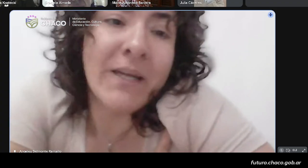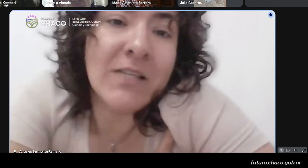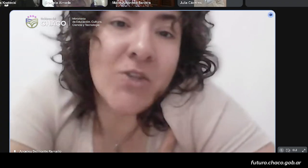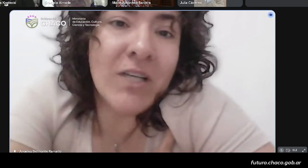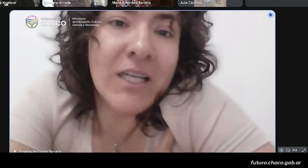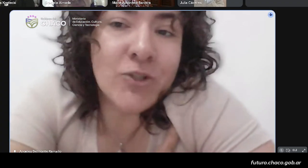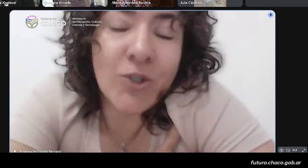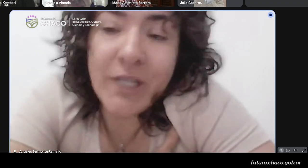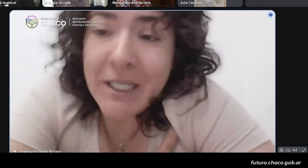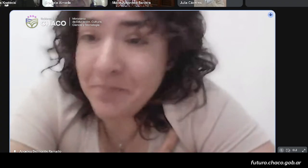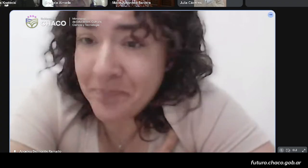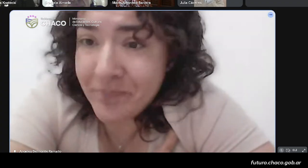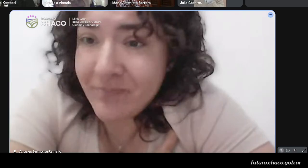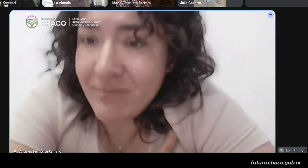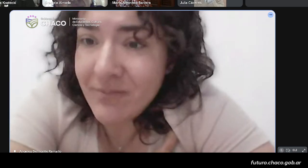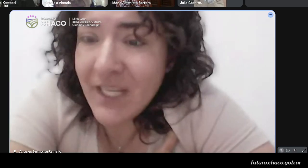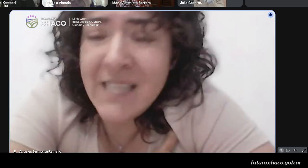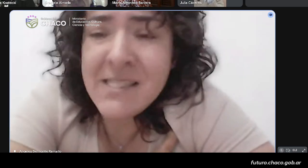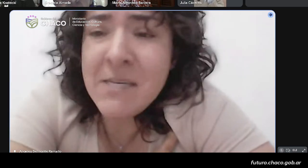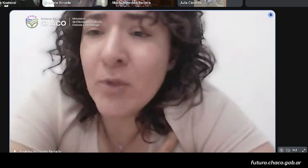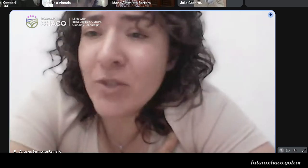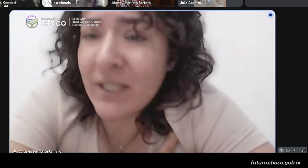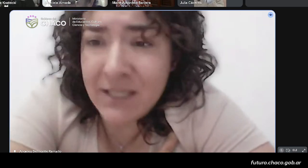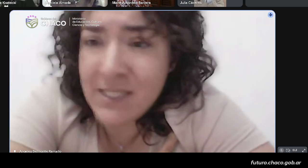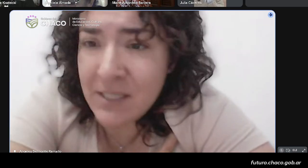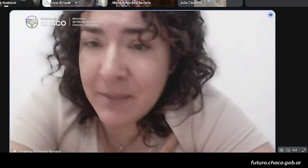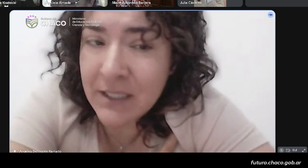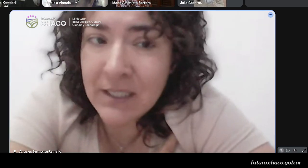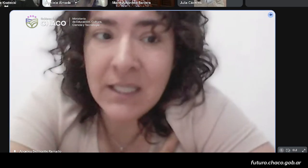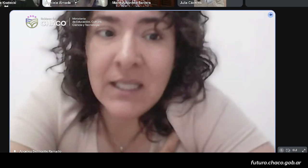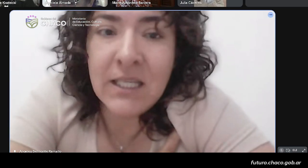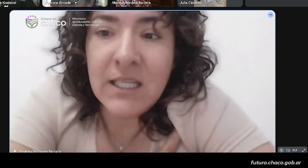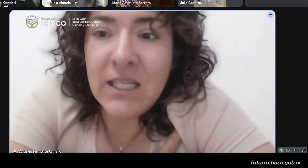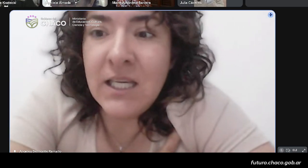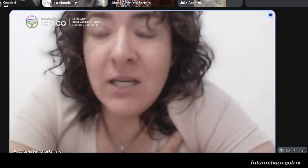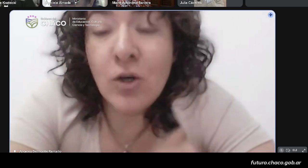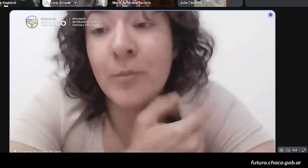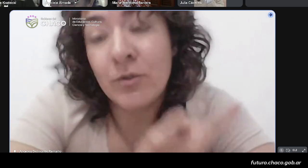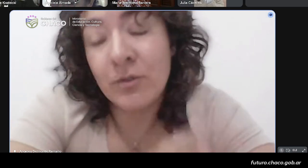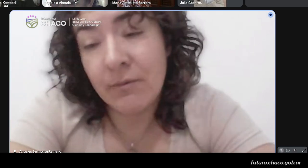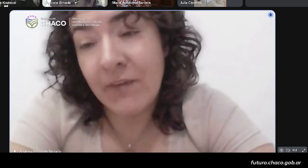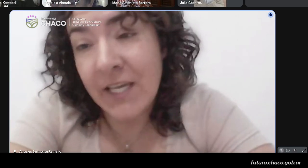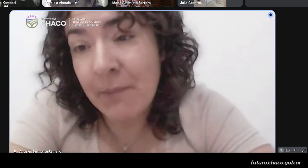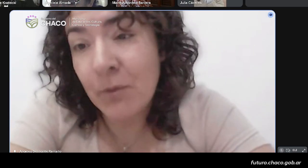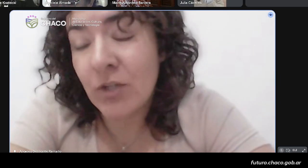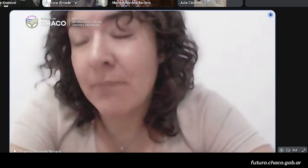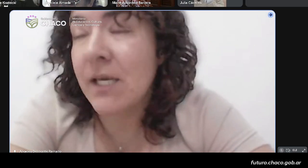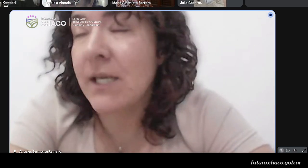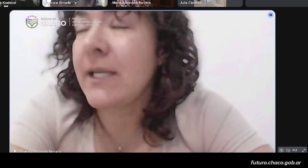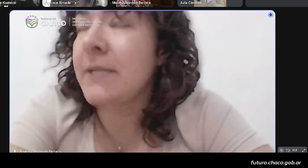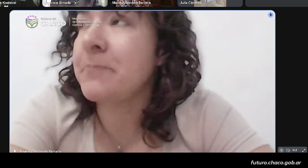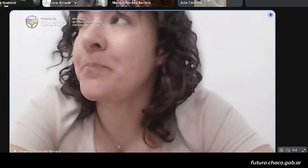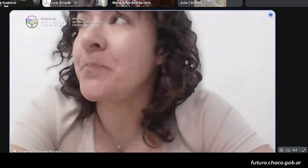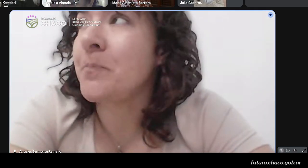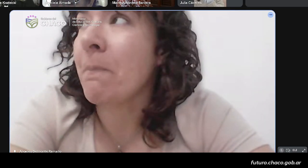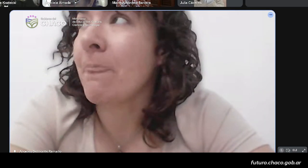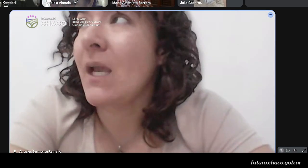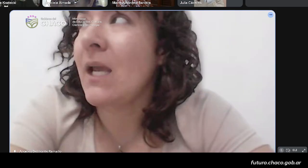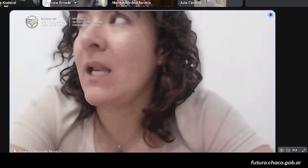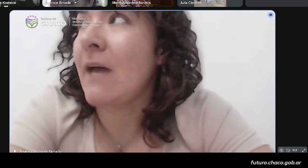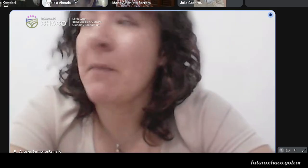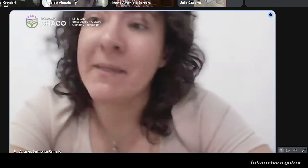la comprensión lectora es importantísima. Y como veíamos también